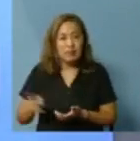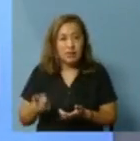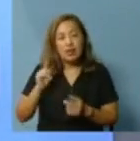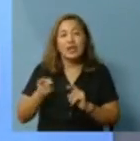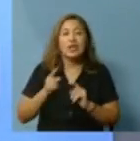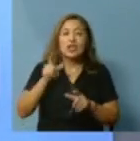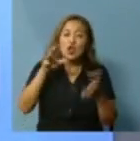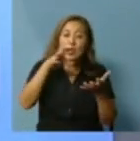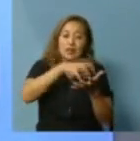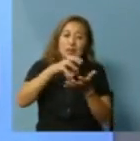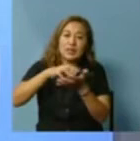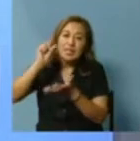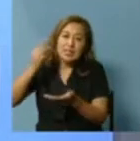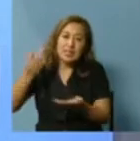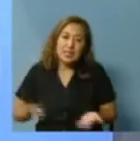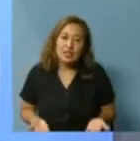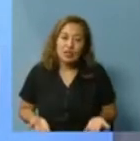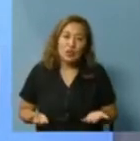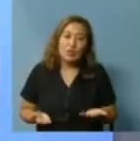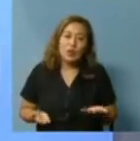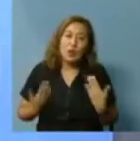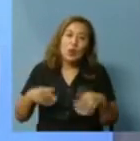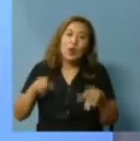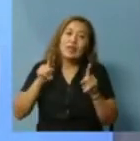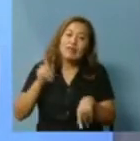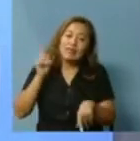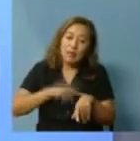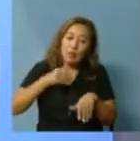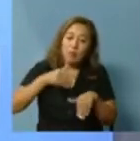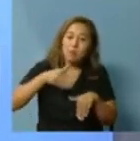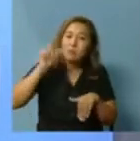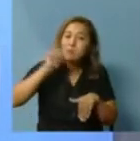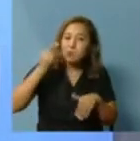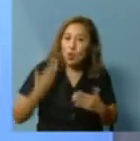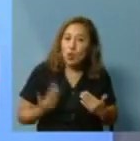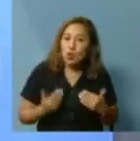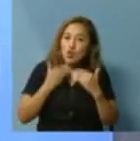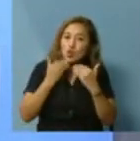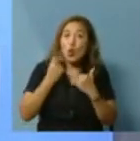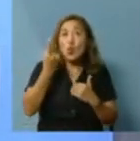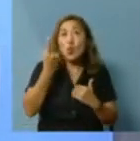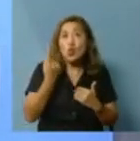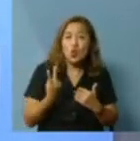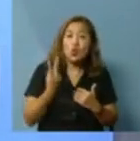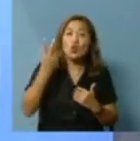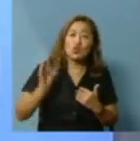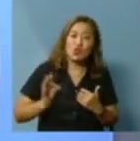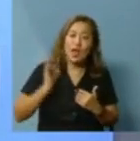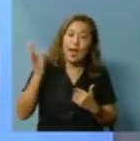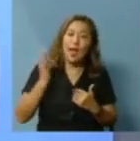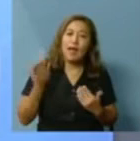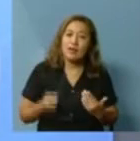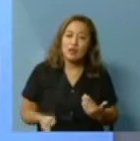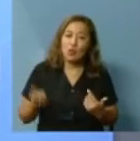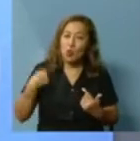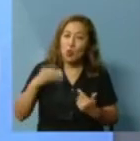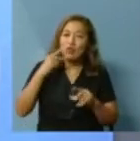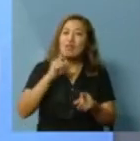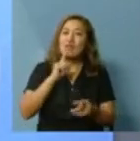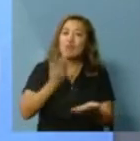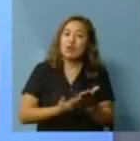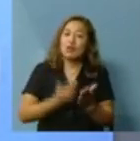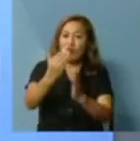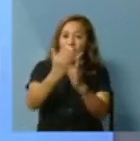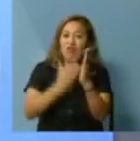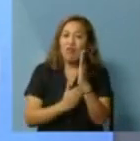de las pequeñas y medianas empresas bueno en poco tiempo que no sé si hiciera un año dos años cuando bajen las tarifas